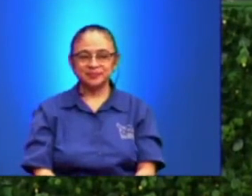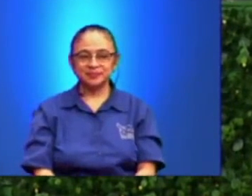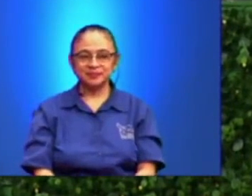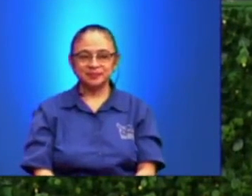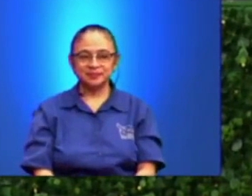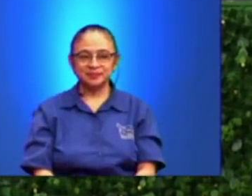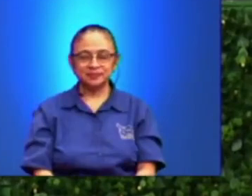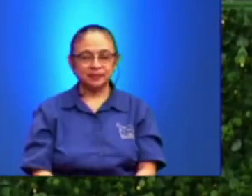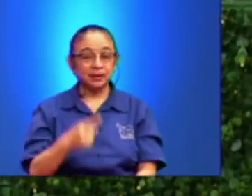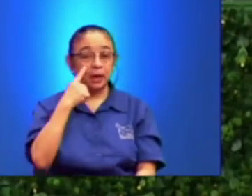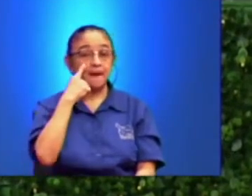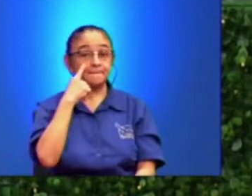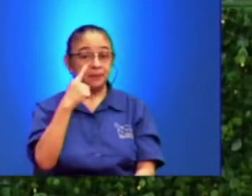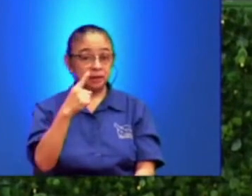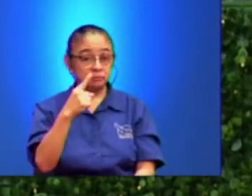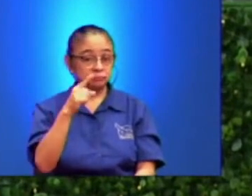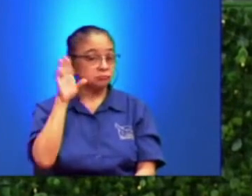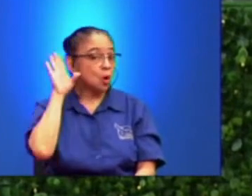mires